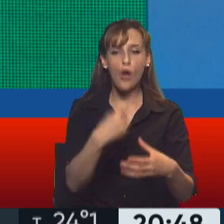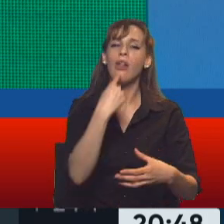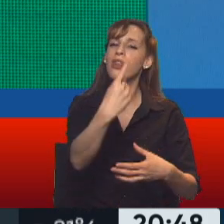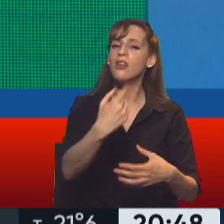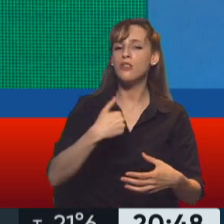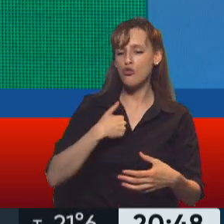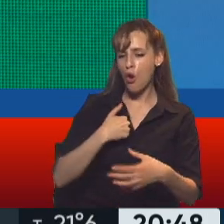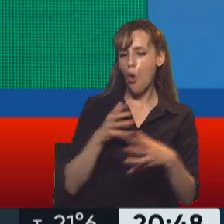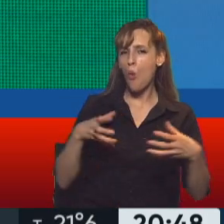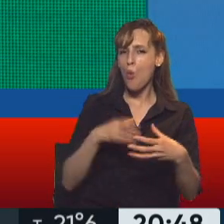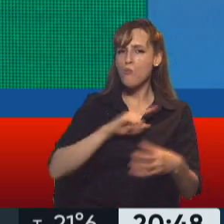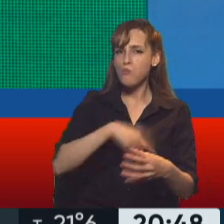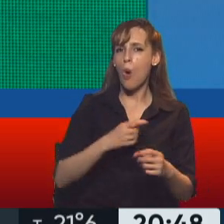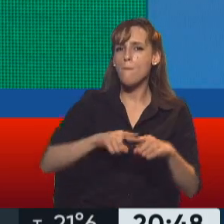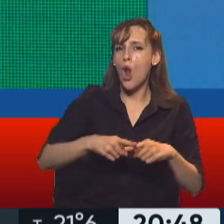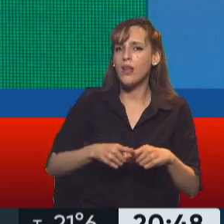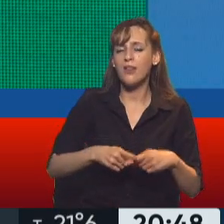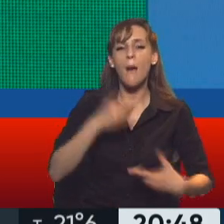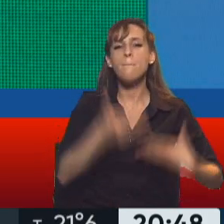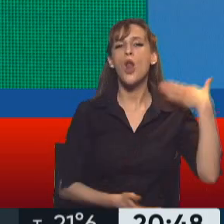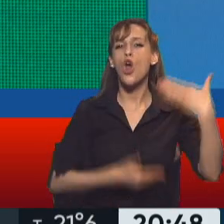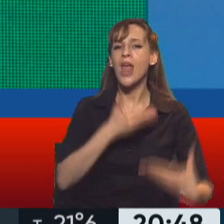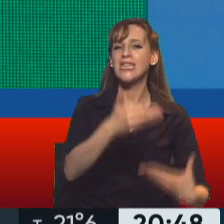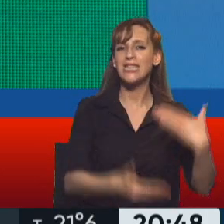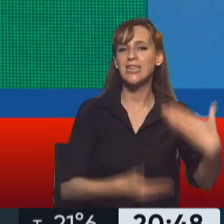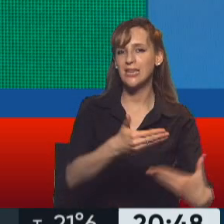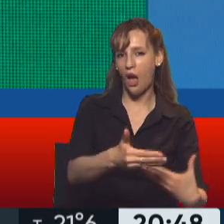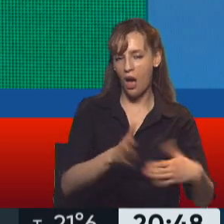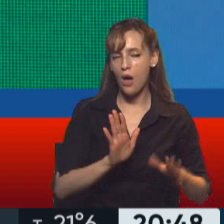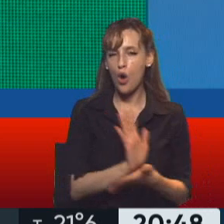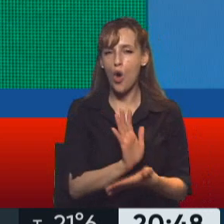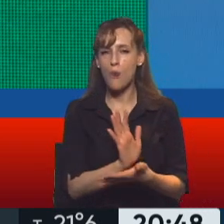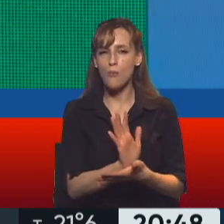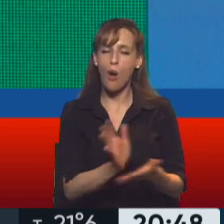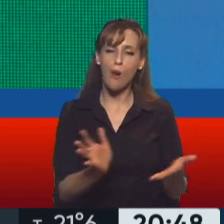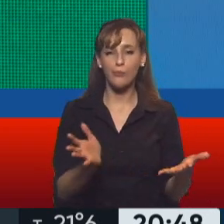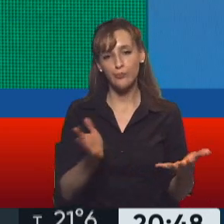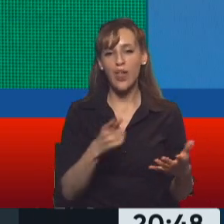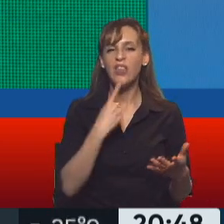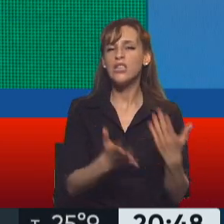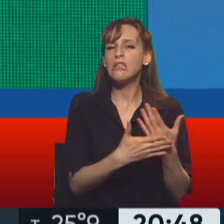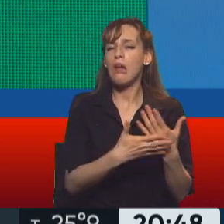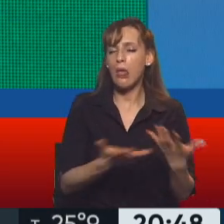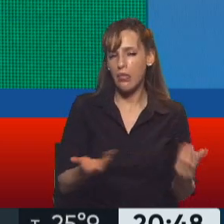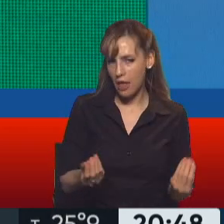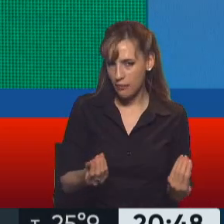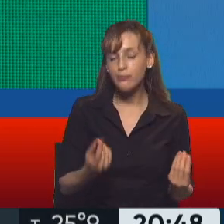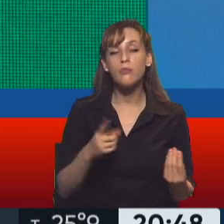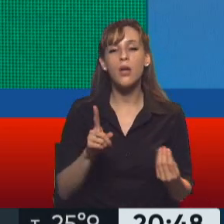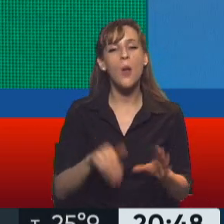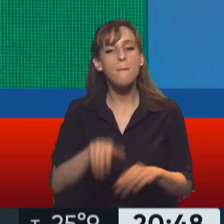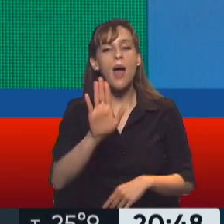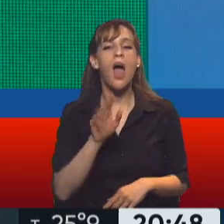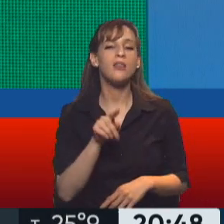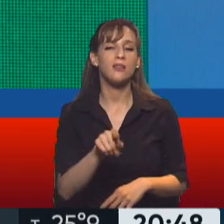Incluso Durán Barba decía que Macri era de izquierda, ¿no? Sí, que era socialista. Como camuflando ese proyecto, que por supuesto no era progresista, pero se